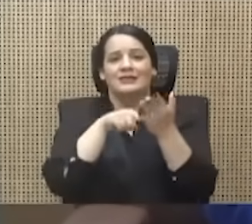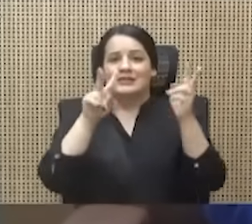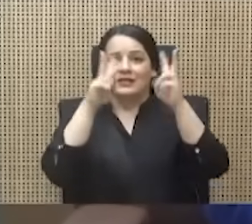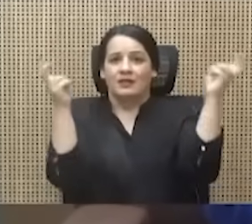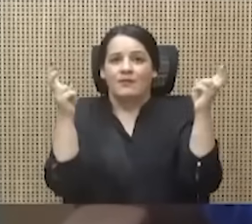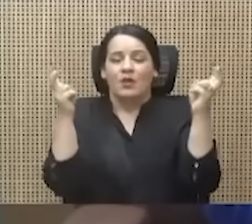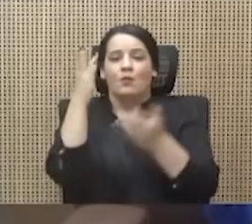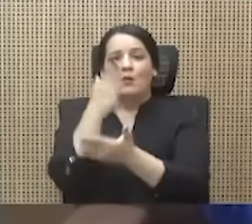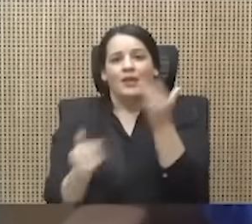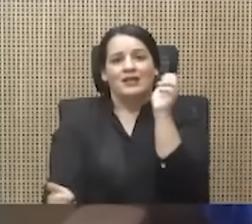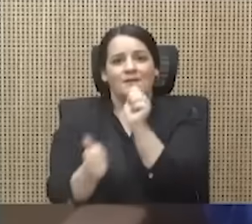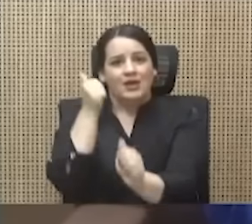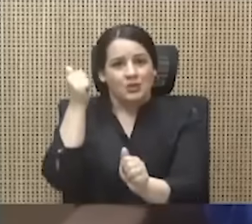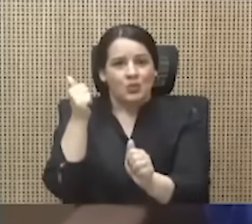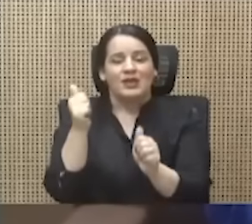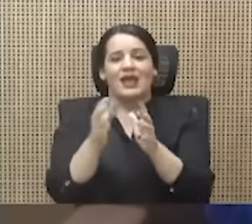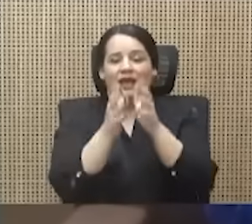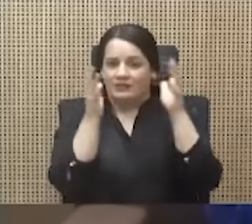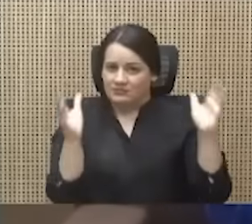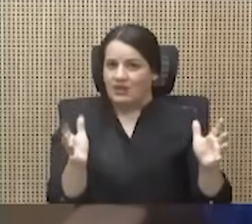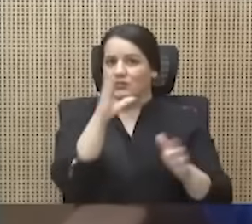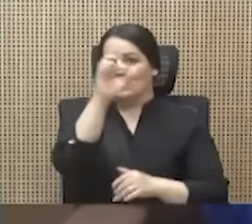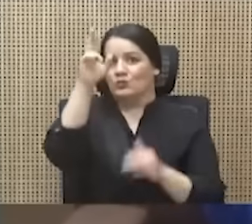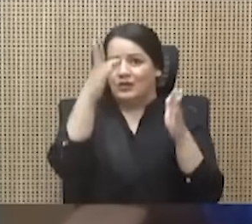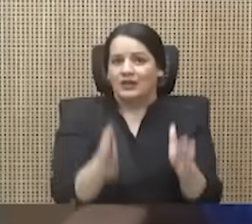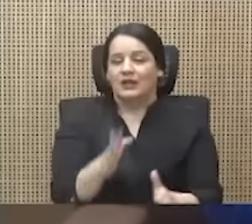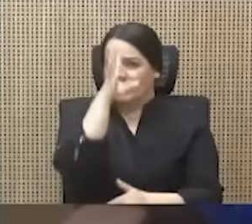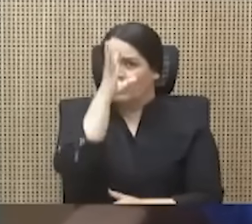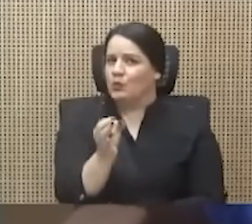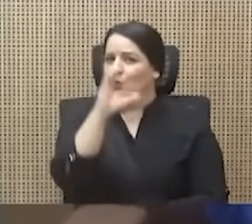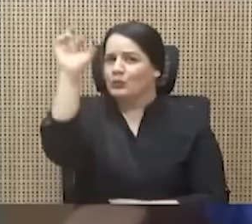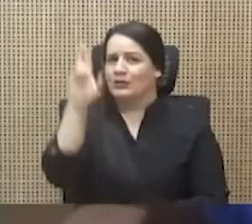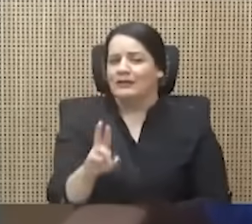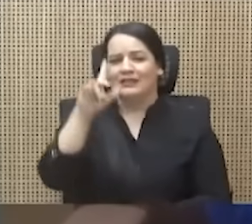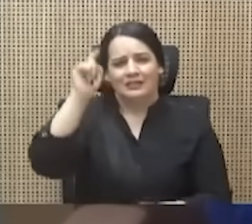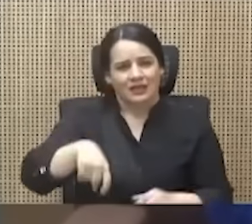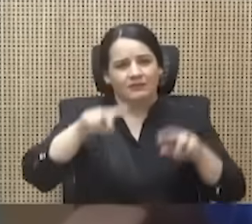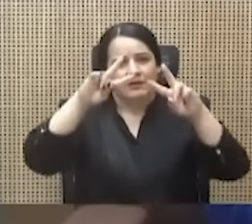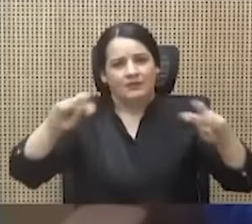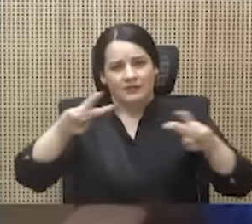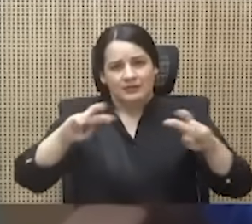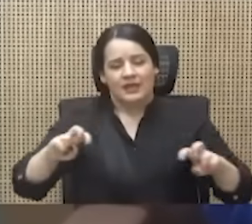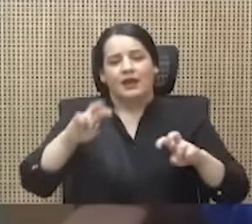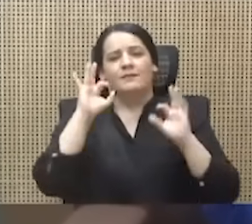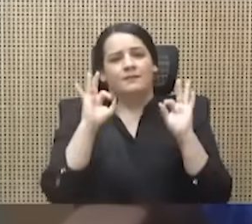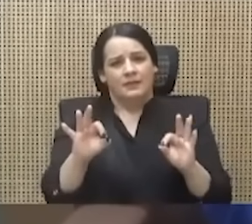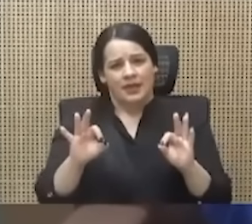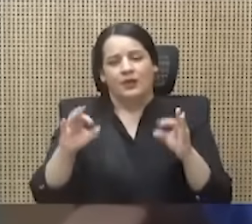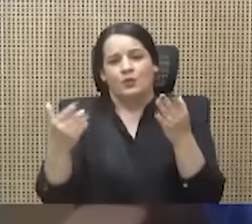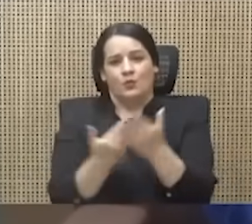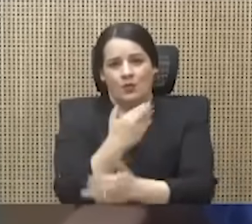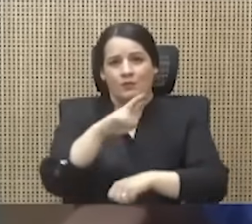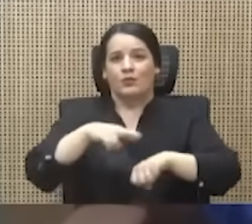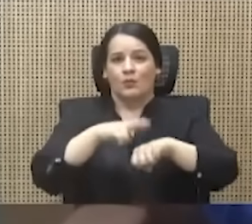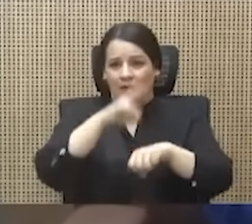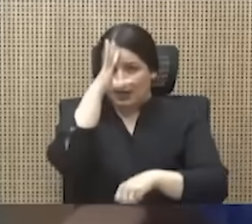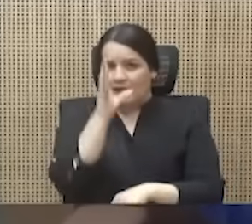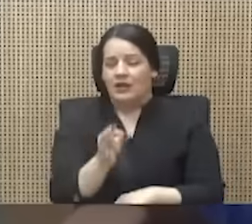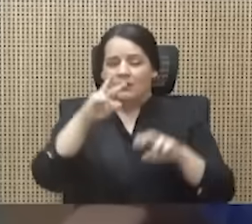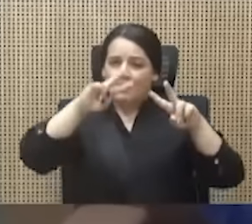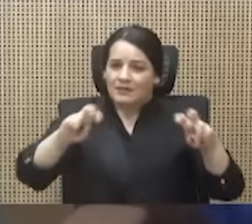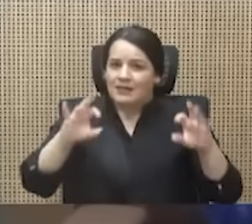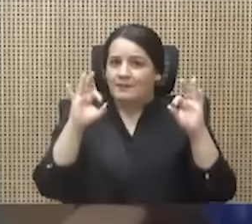los costarricenses. Creo que Costa Rica debería revisar bien, en Nueva República lo creemos, que debería revisar bien la conveniencia